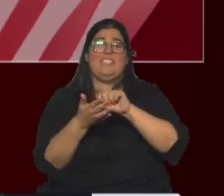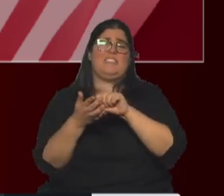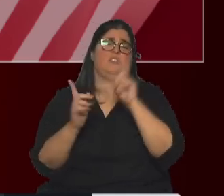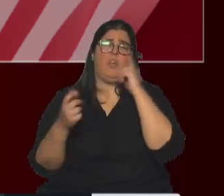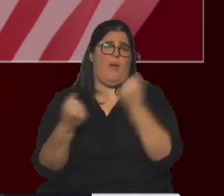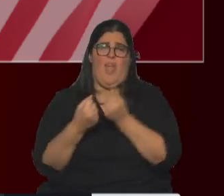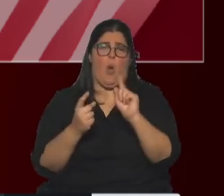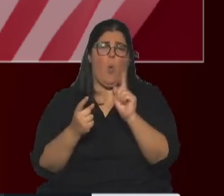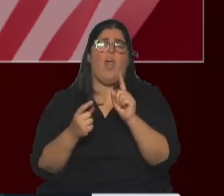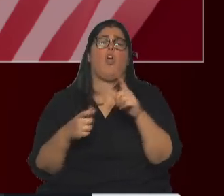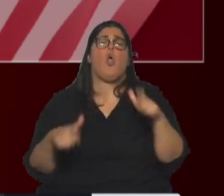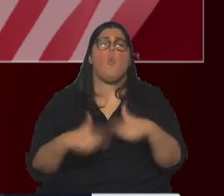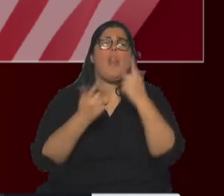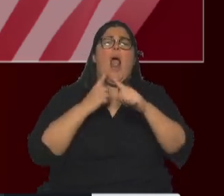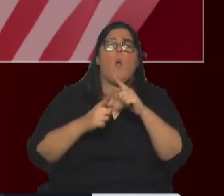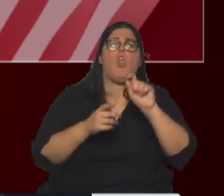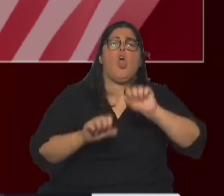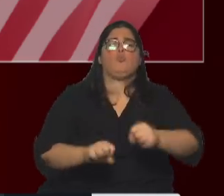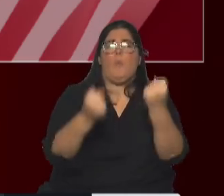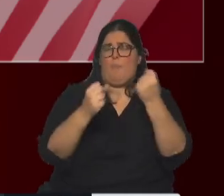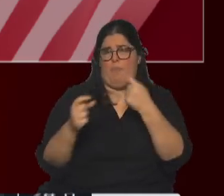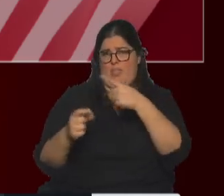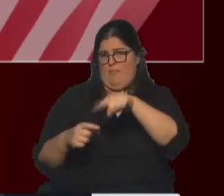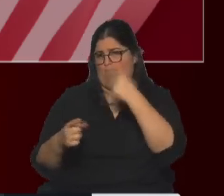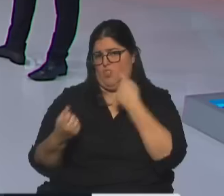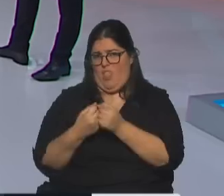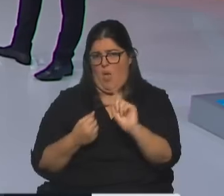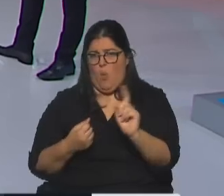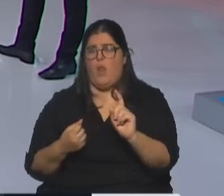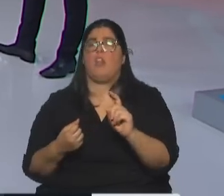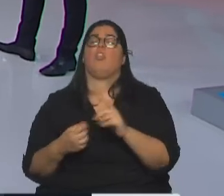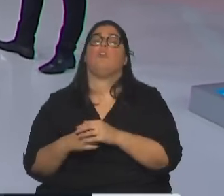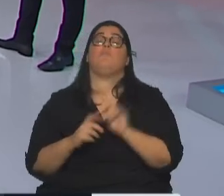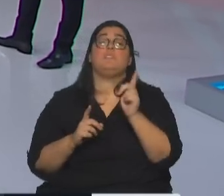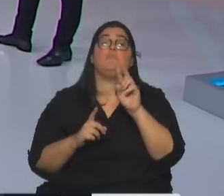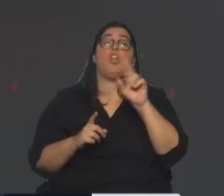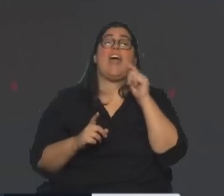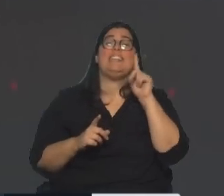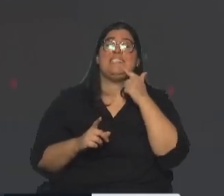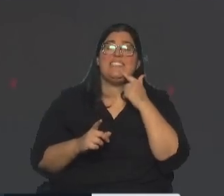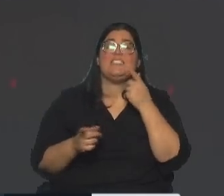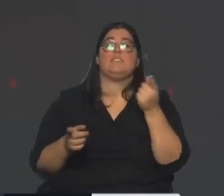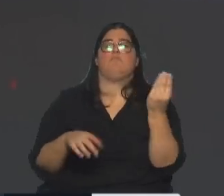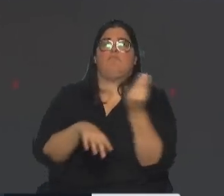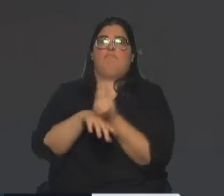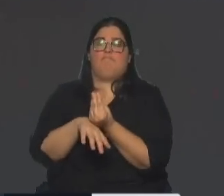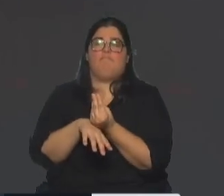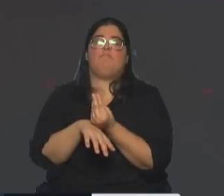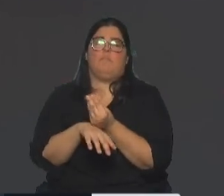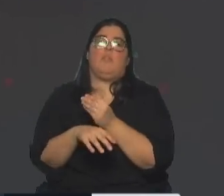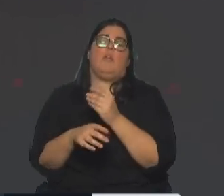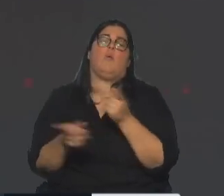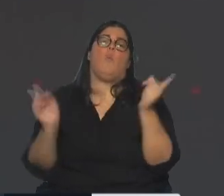el acuerdo nuclear. Bueno, justamente en este caso, cuando llega Raisi, se vuelven a abrir algunas nuevas